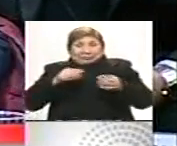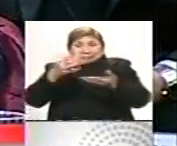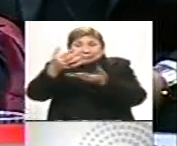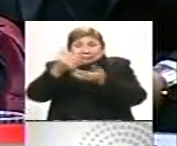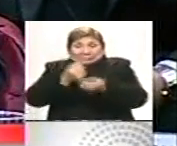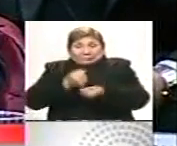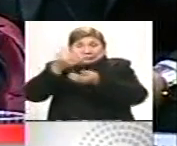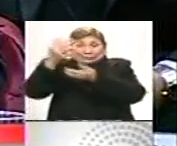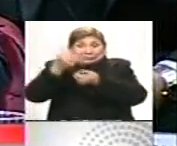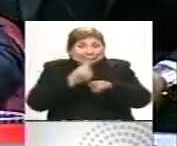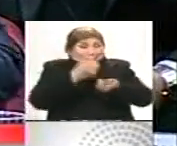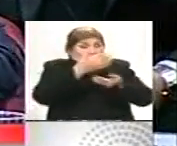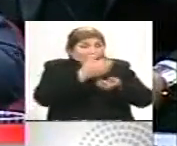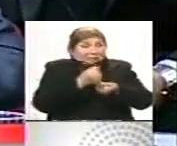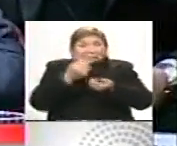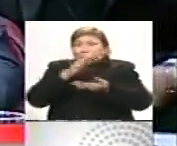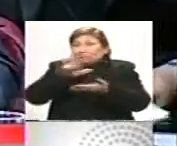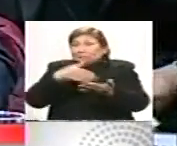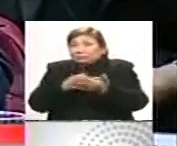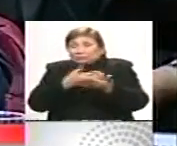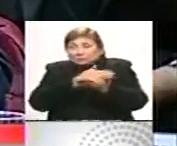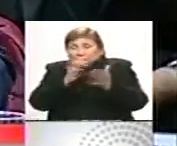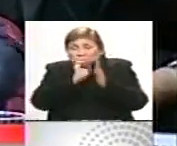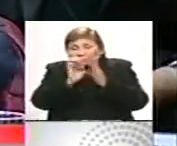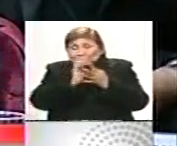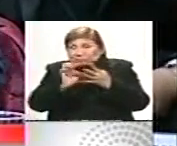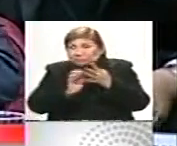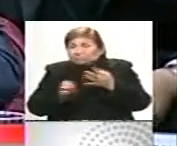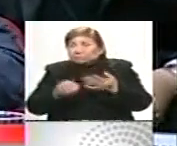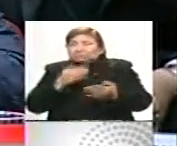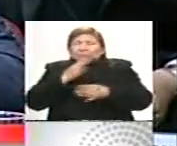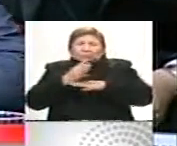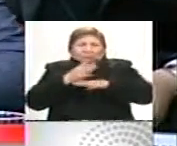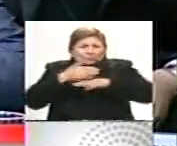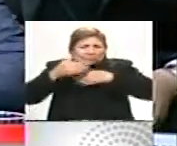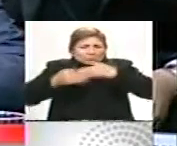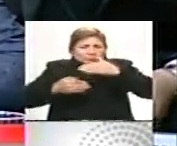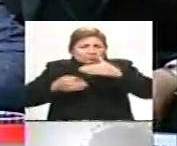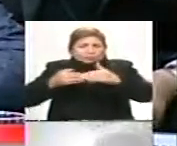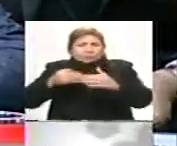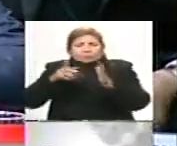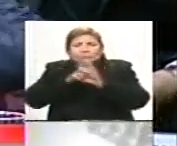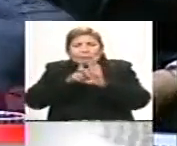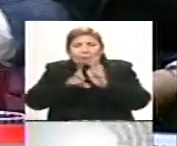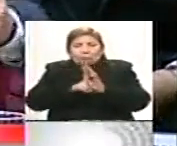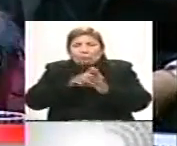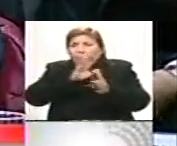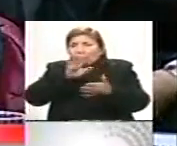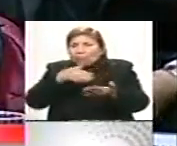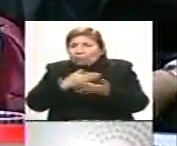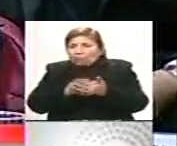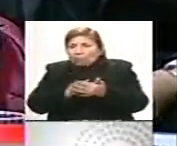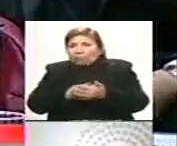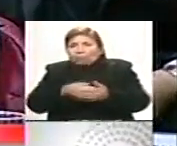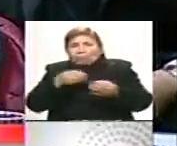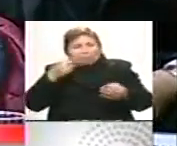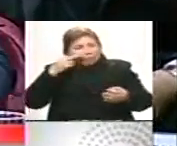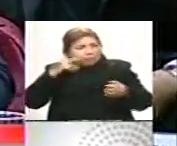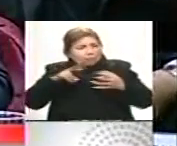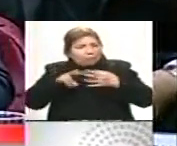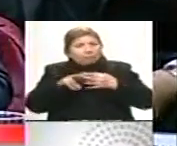recoge todos estos estándares, que pasa todos estos filtros de legalidad y todos estos filtros